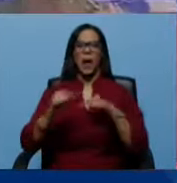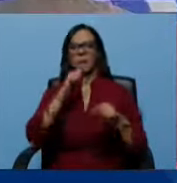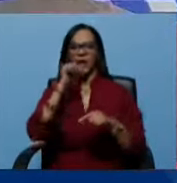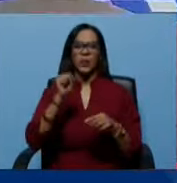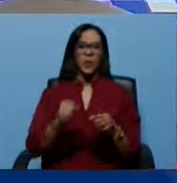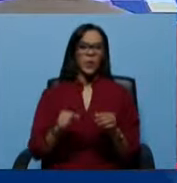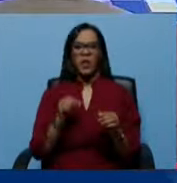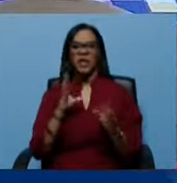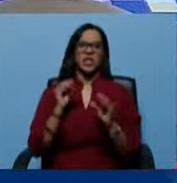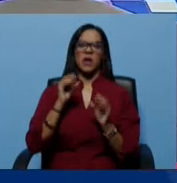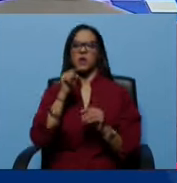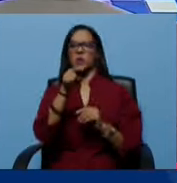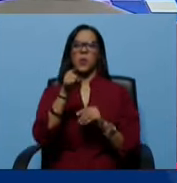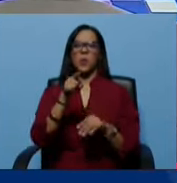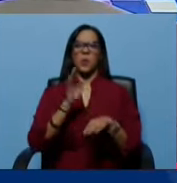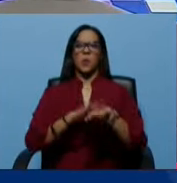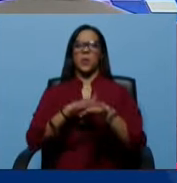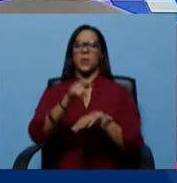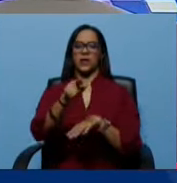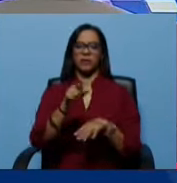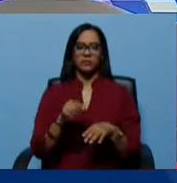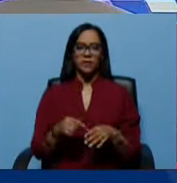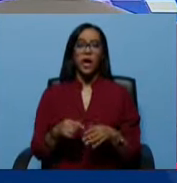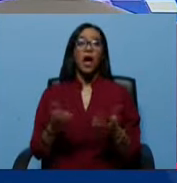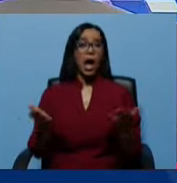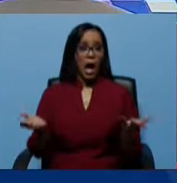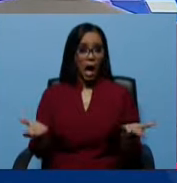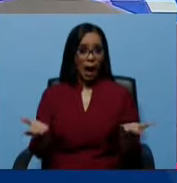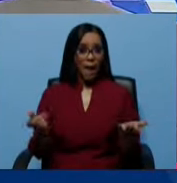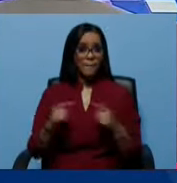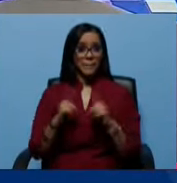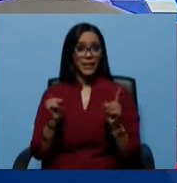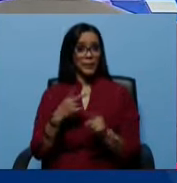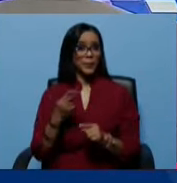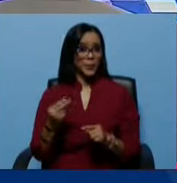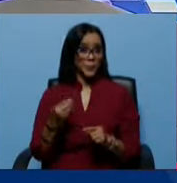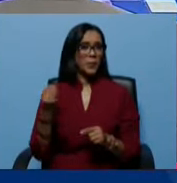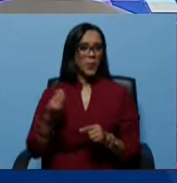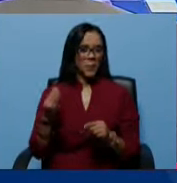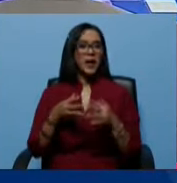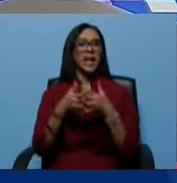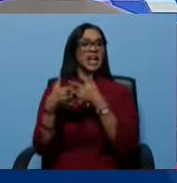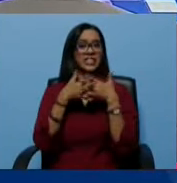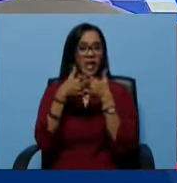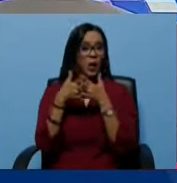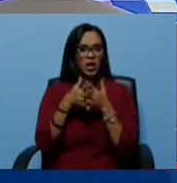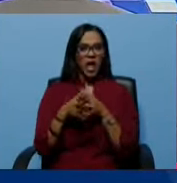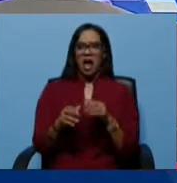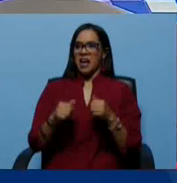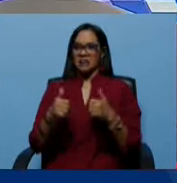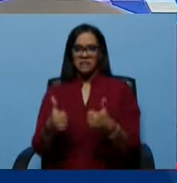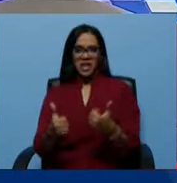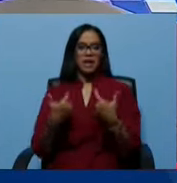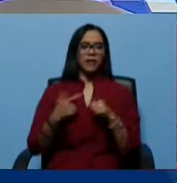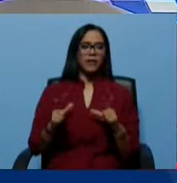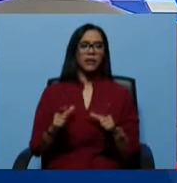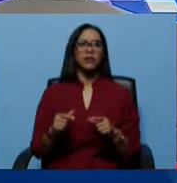Maduro, te acuso yo mismo. Ah, como es en Estados Unidos, es chévere, es la libertad.